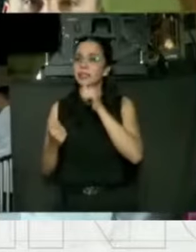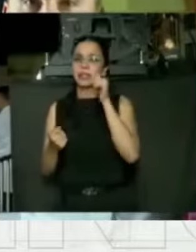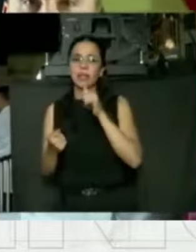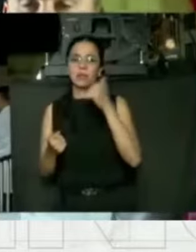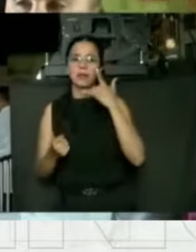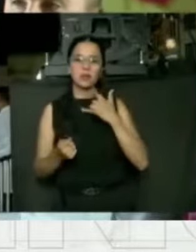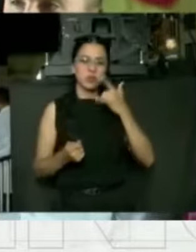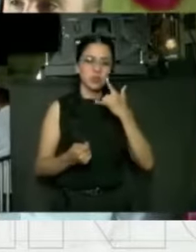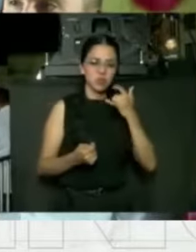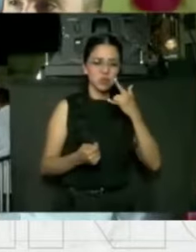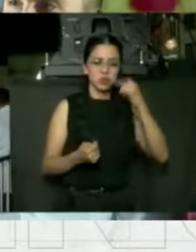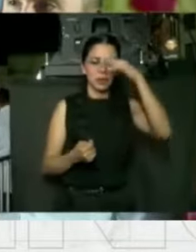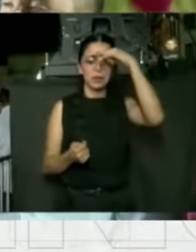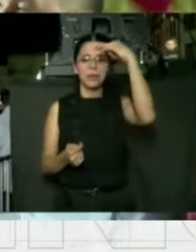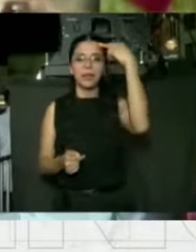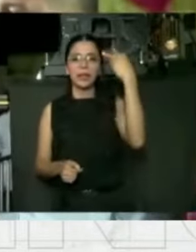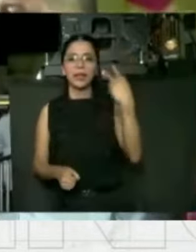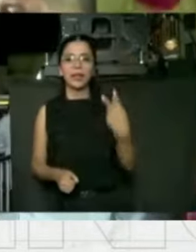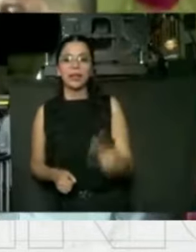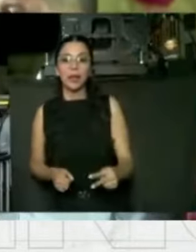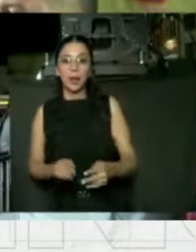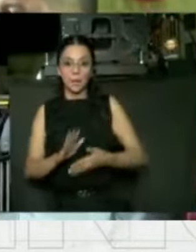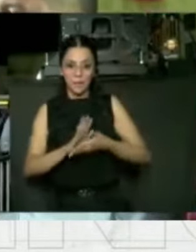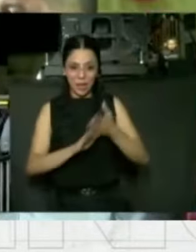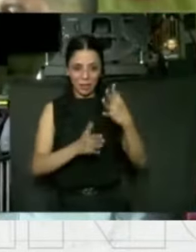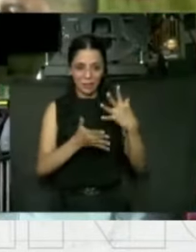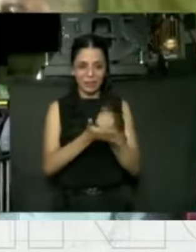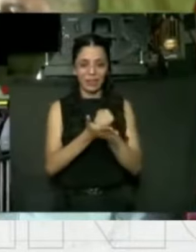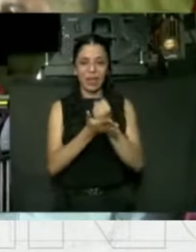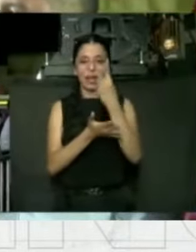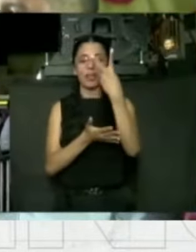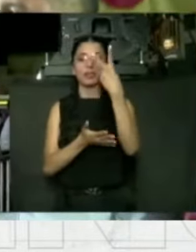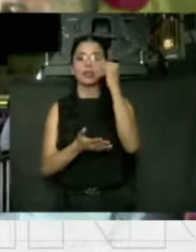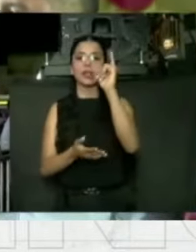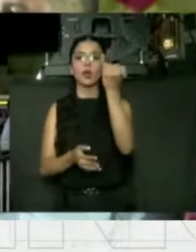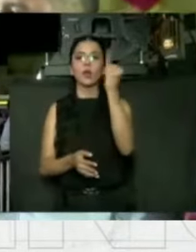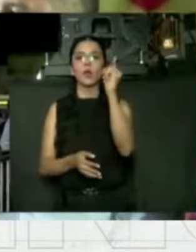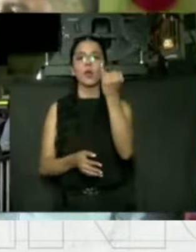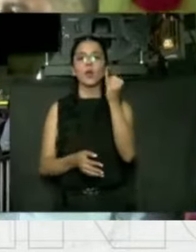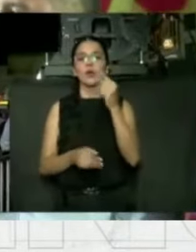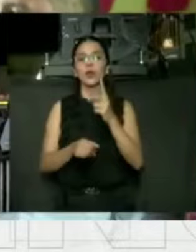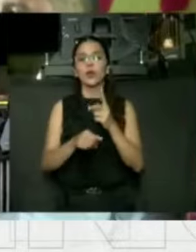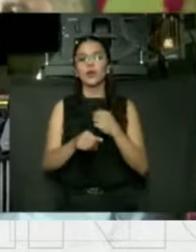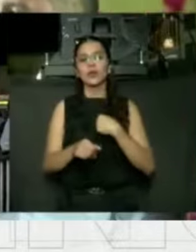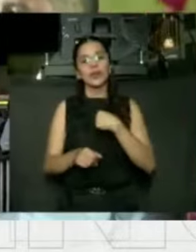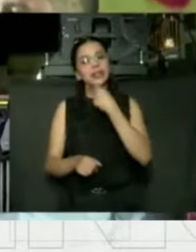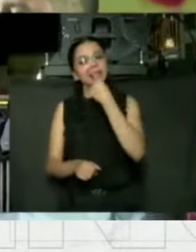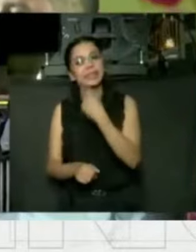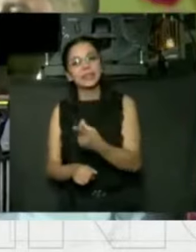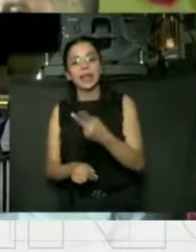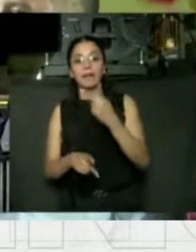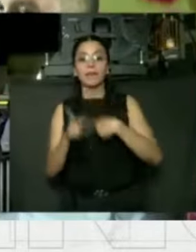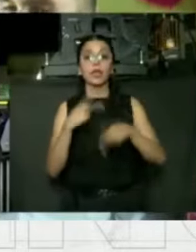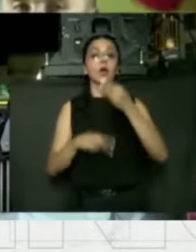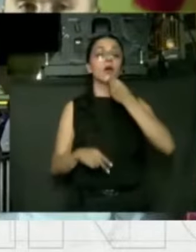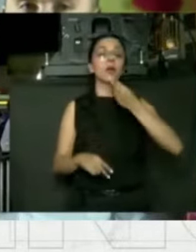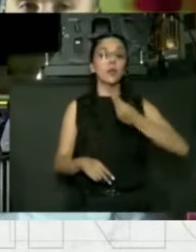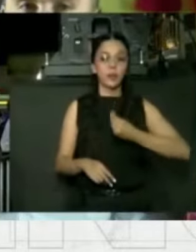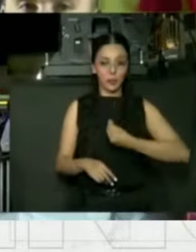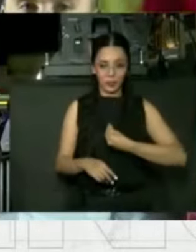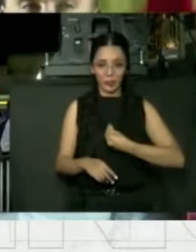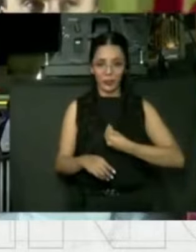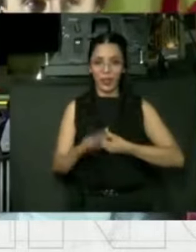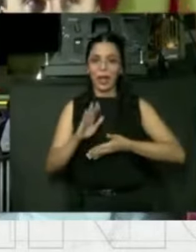el pueblo de México. Pues vamos a ganar el 2 de junio y les decía, vengo a comprometerme a